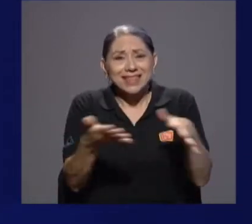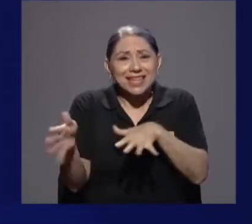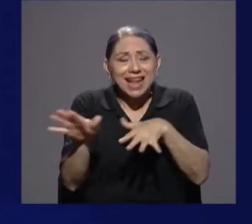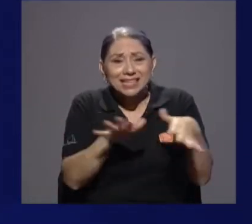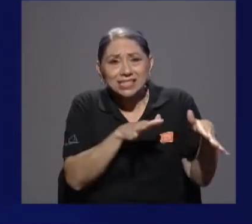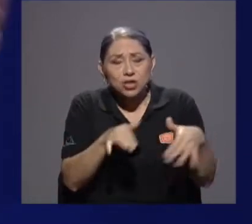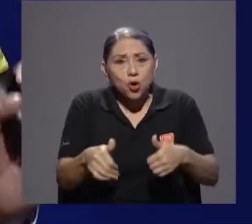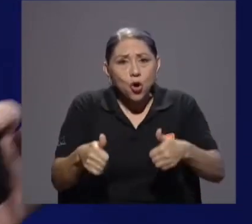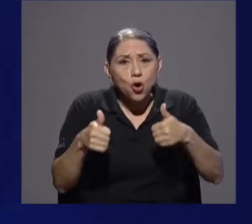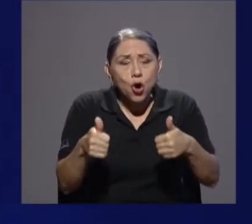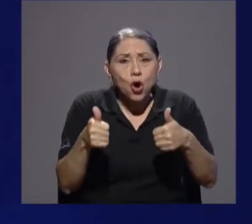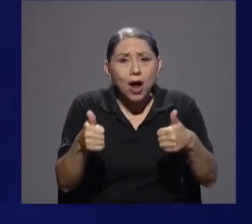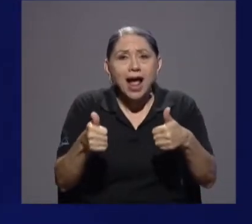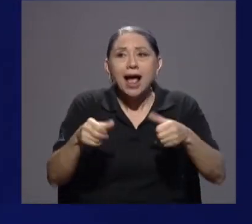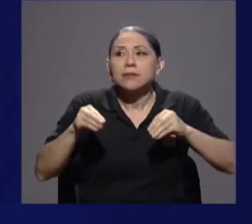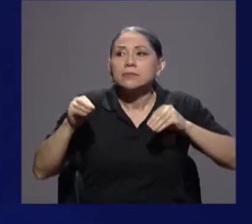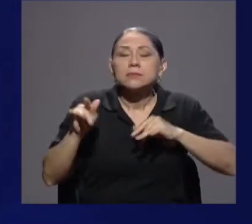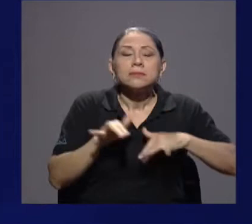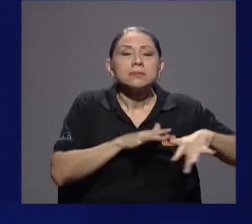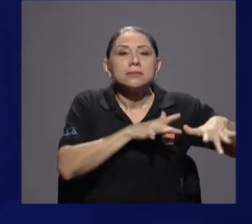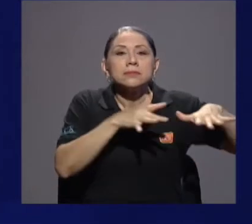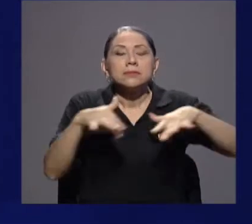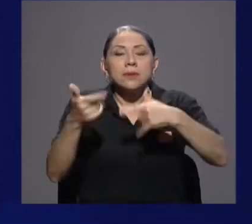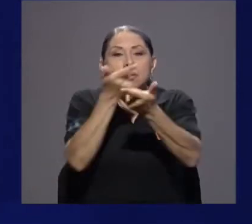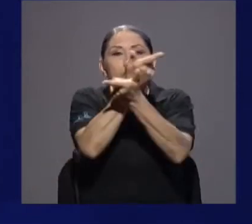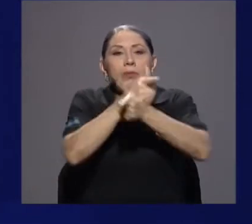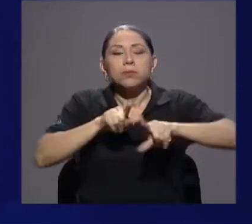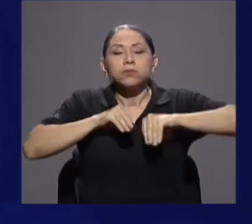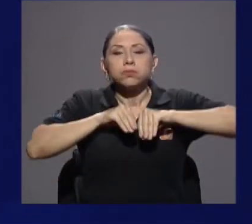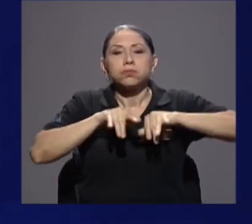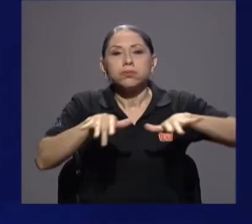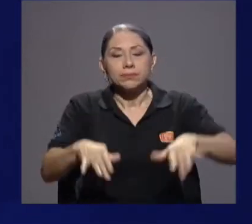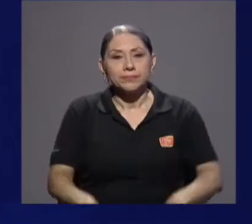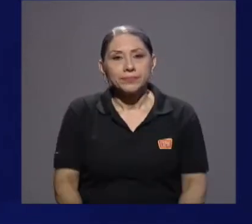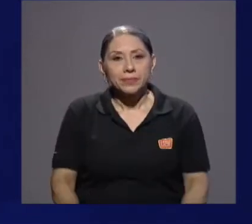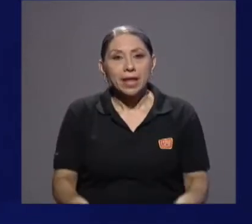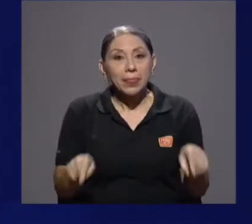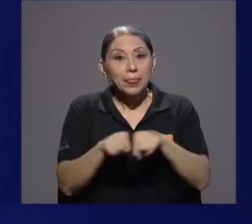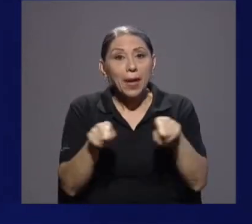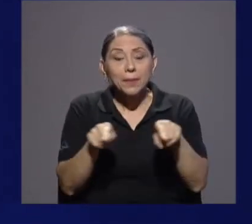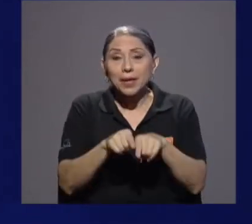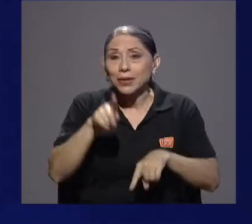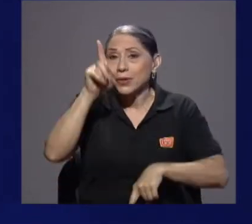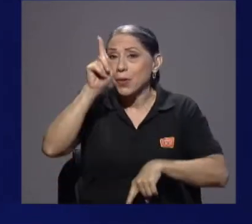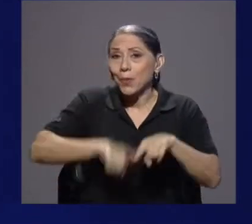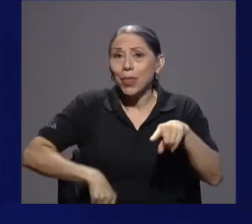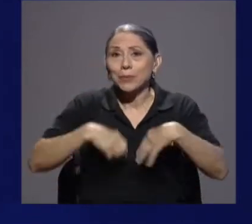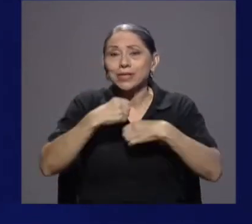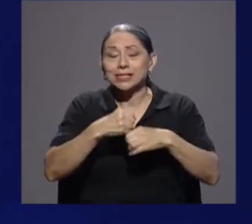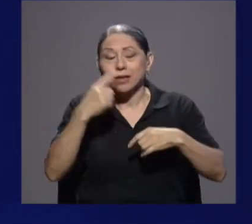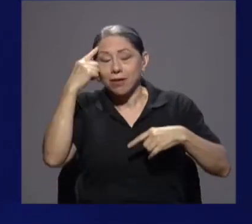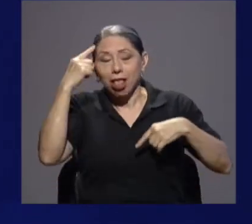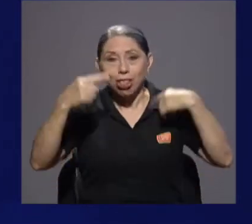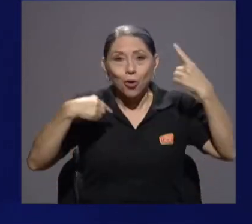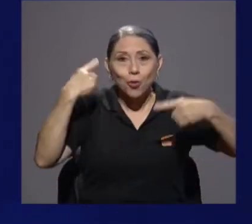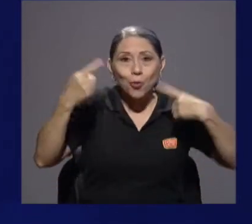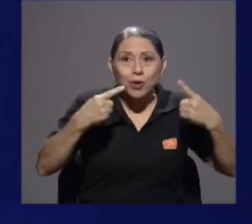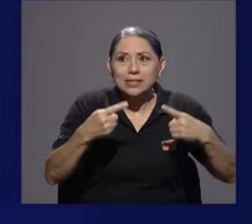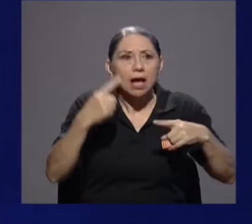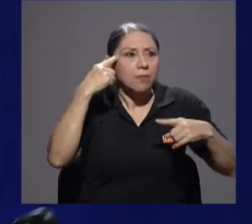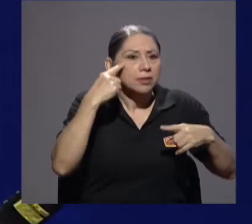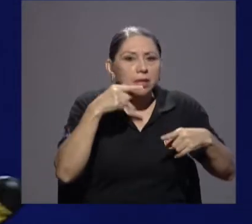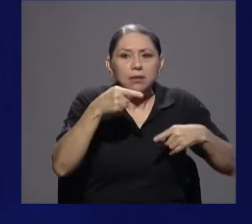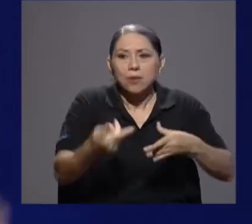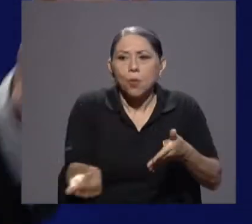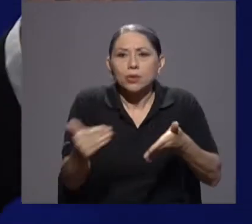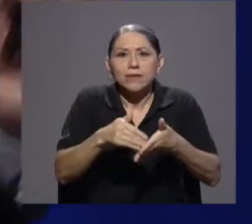favor del aire libre, ¿verdad? La otra cosa es que no podemos hacer locuras en términos de reactivar todo y